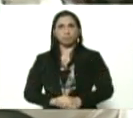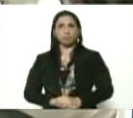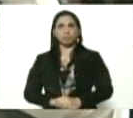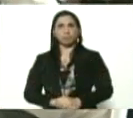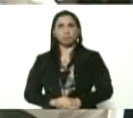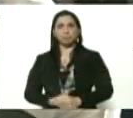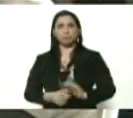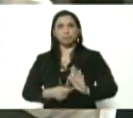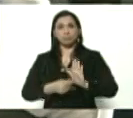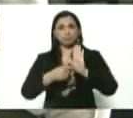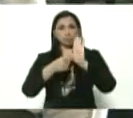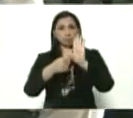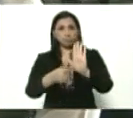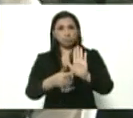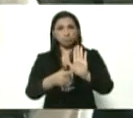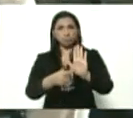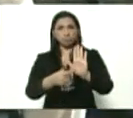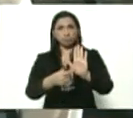presentar